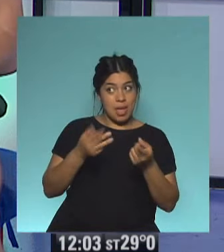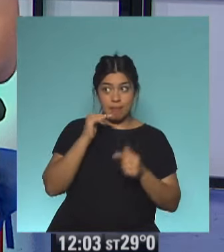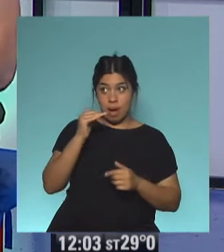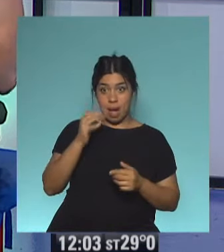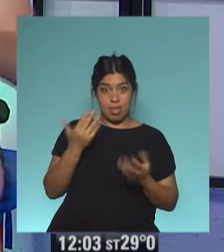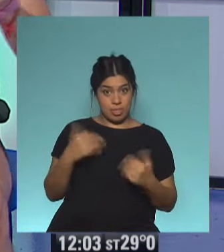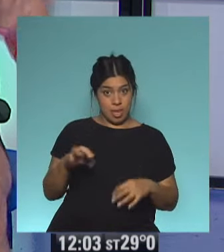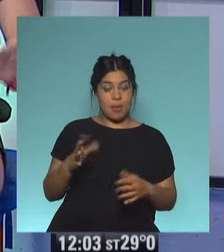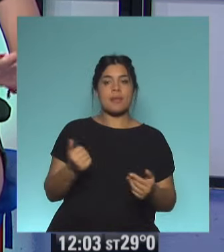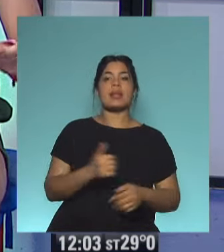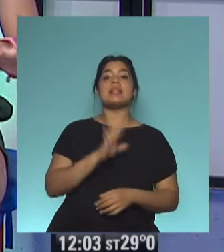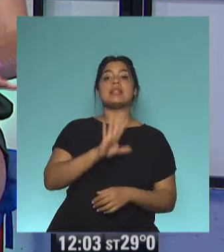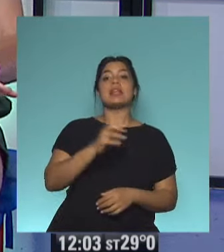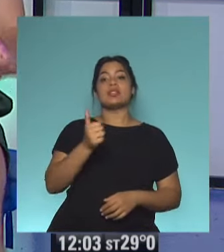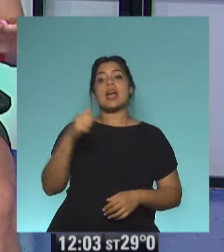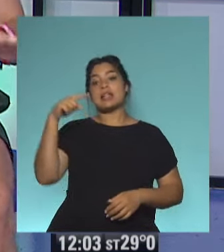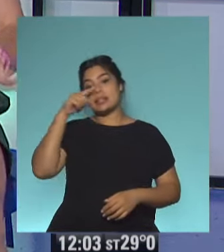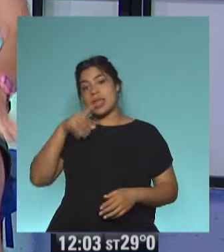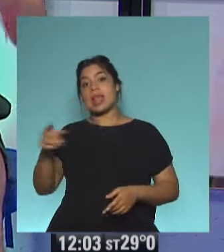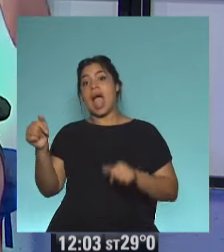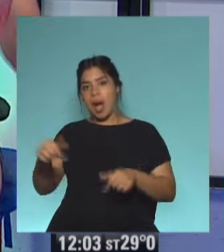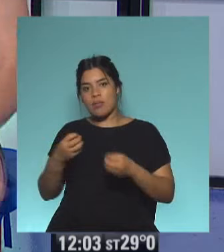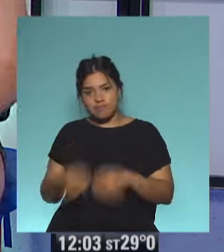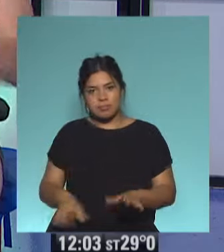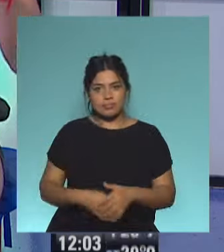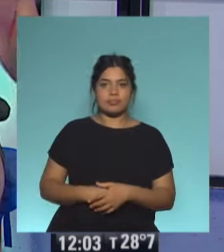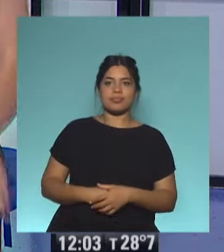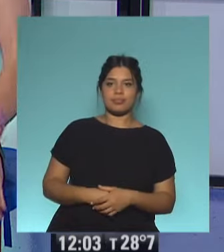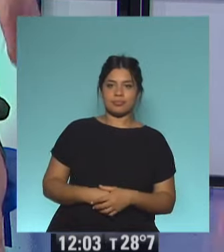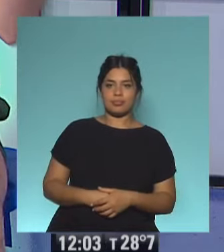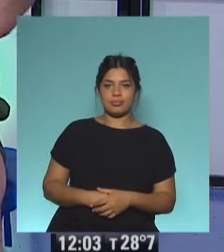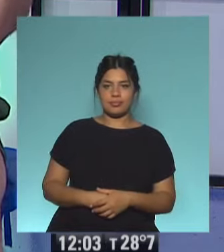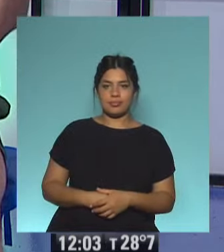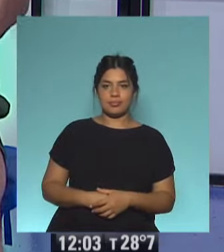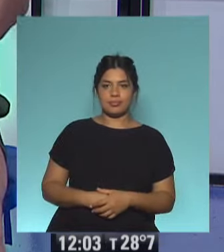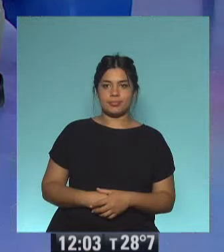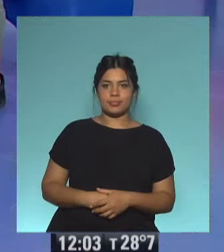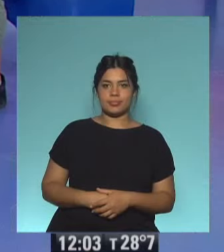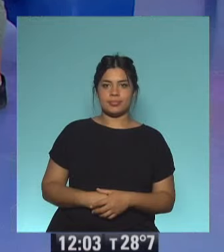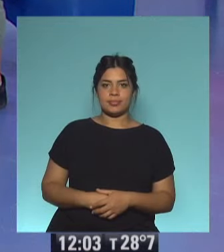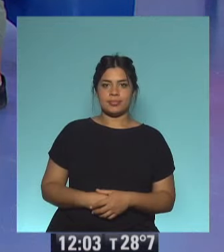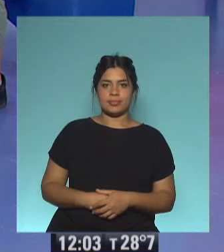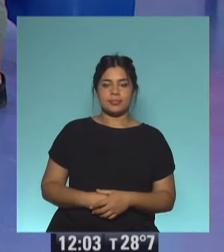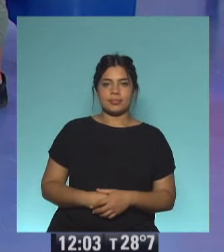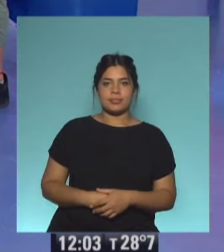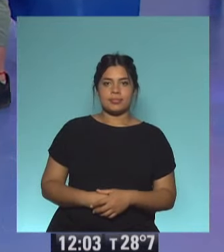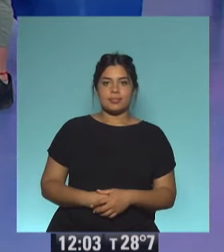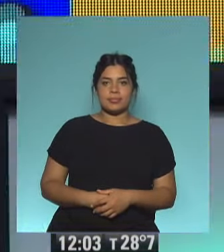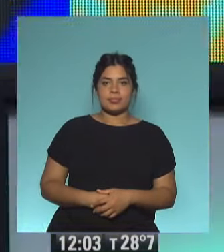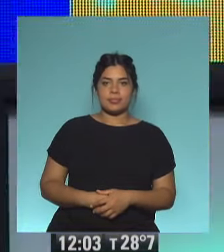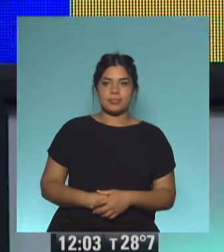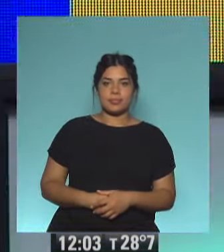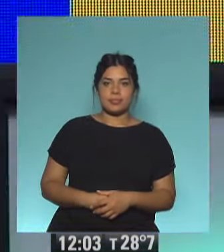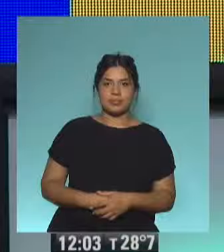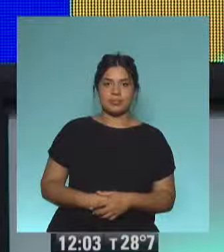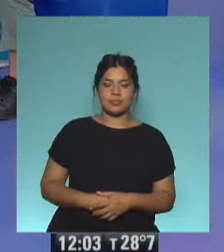va. 5, 6, 7, va. Yunga que yunga la yanga. Yunga que yunga